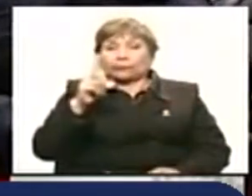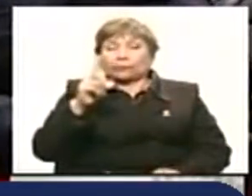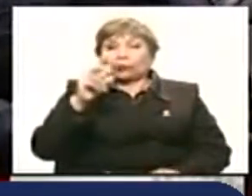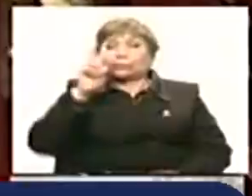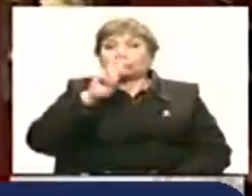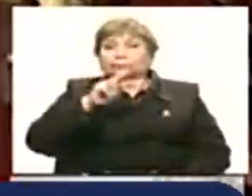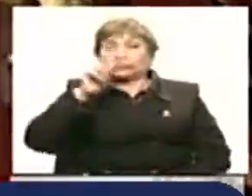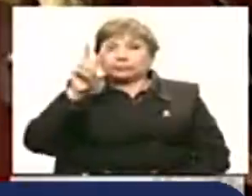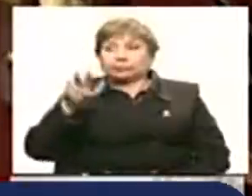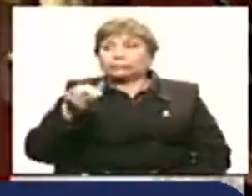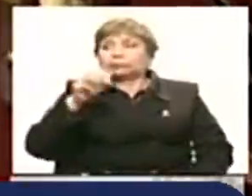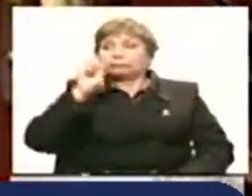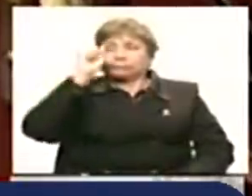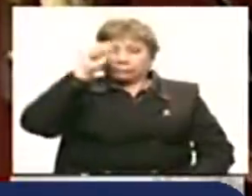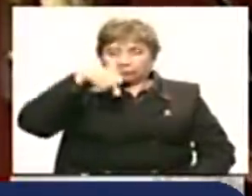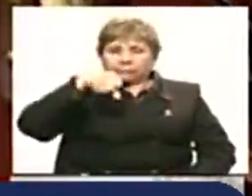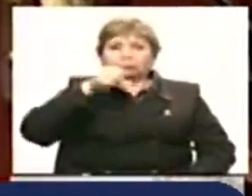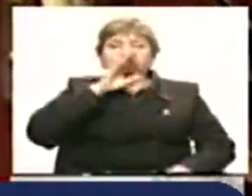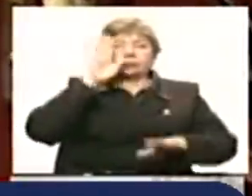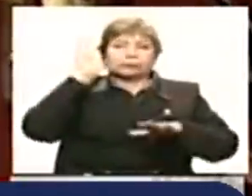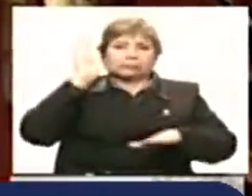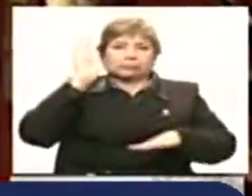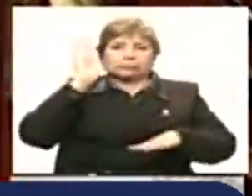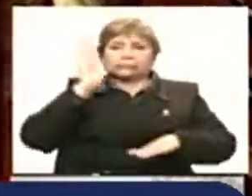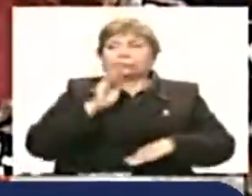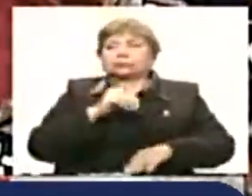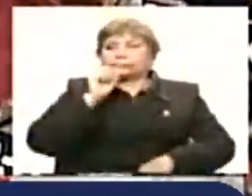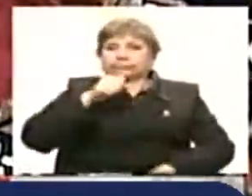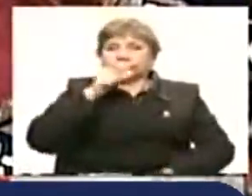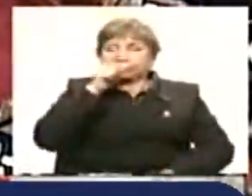2021-2022. Sí, juro.